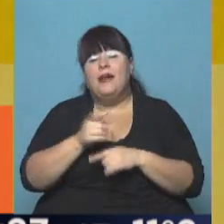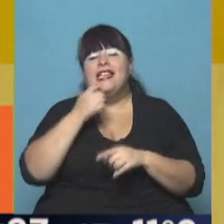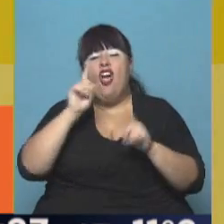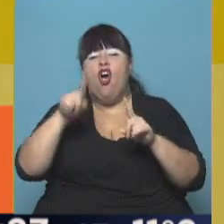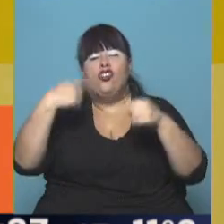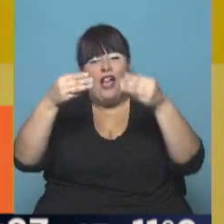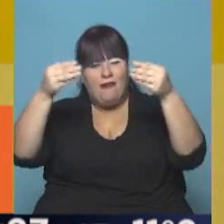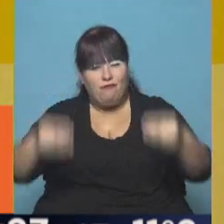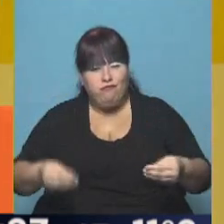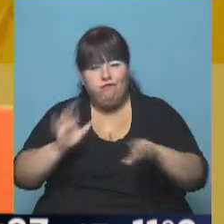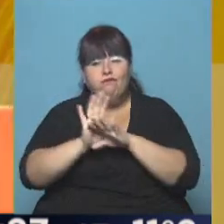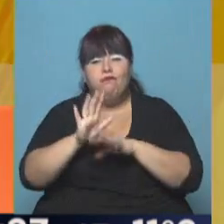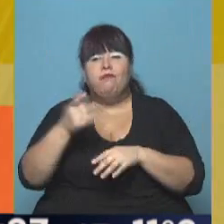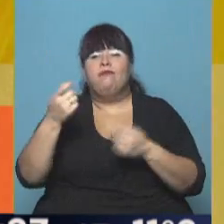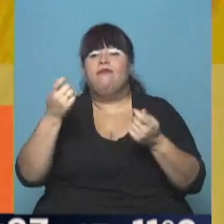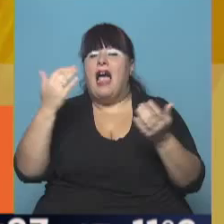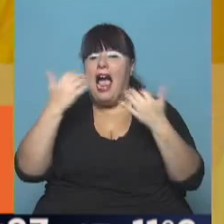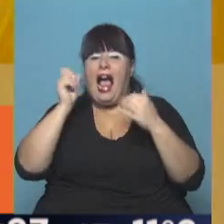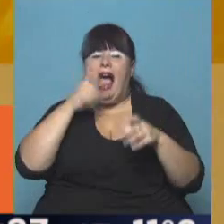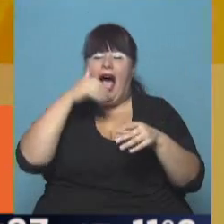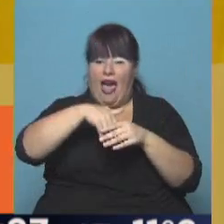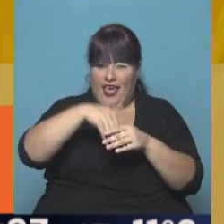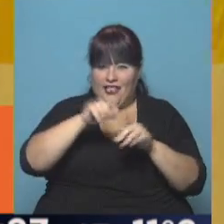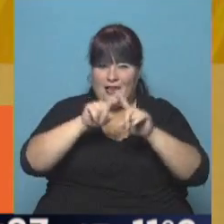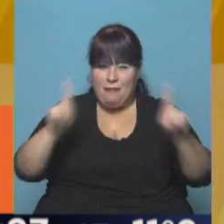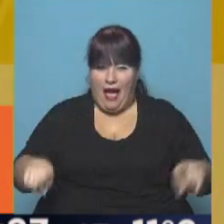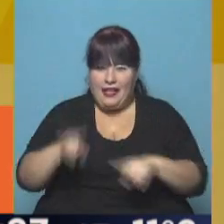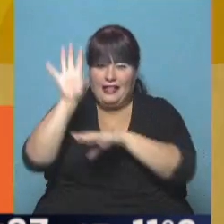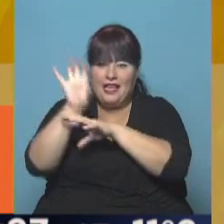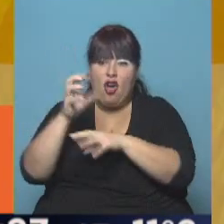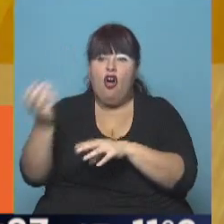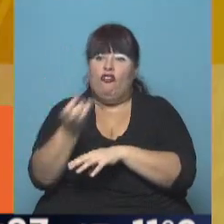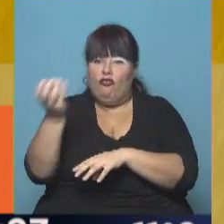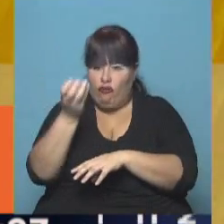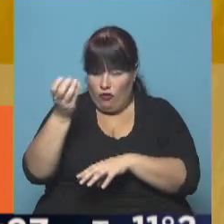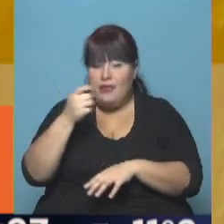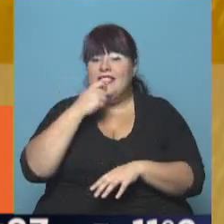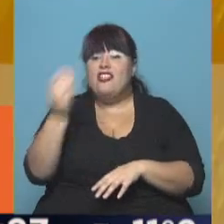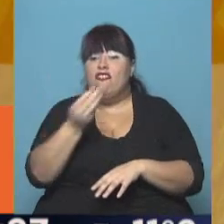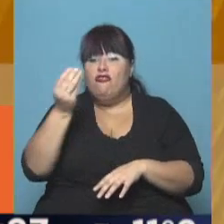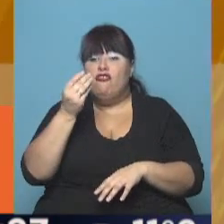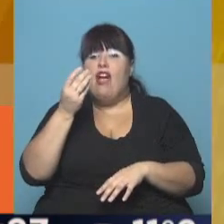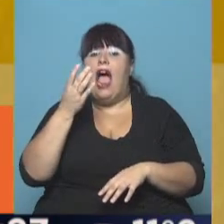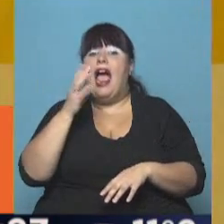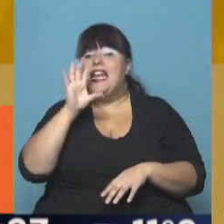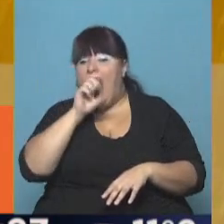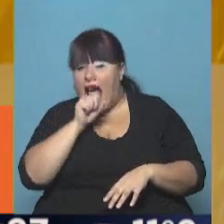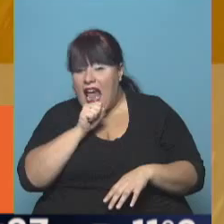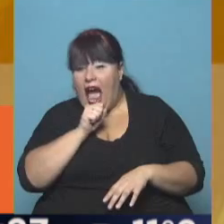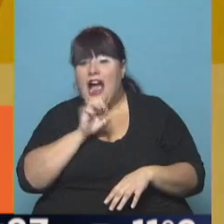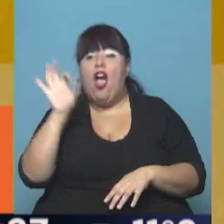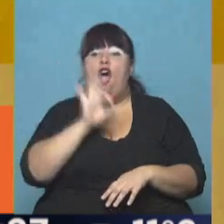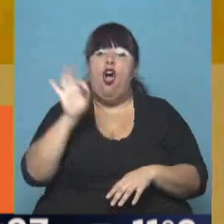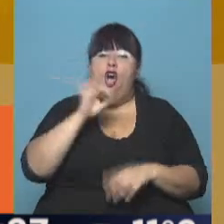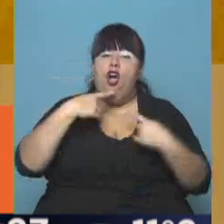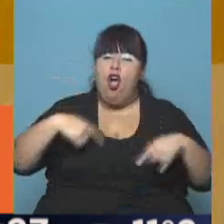son tiro balanceado quiere decir que el consumo del oxígeno los que tienen pantallas o tienen llamas si la llama no es azul naranja o